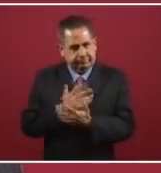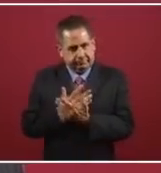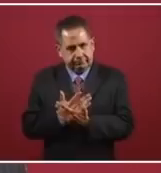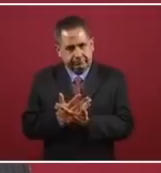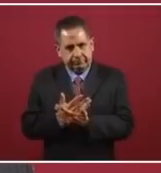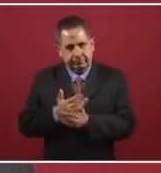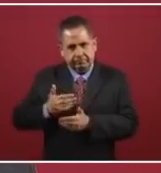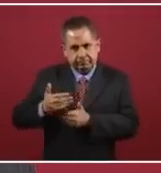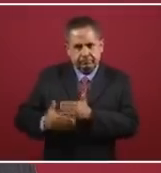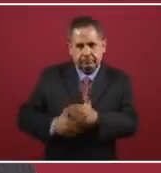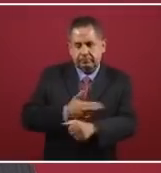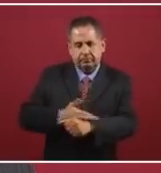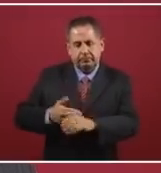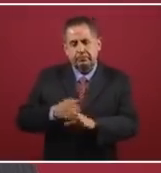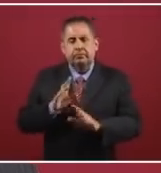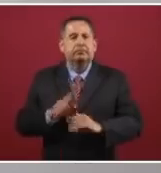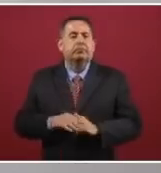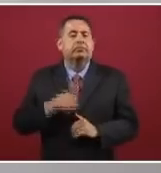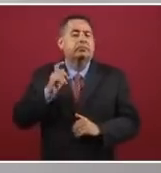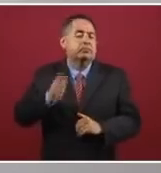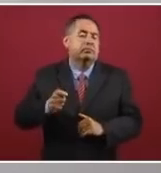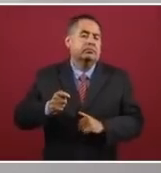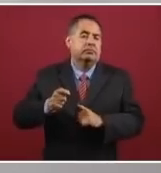todo el proceso. Lo está